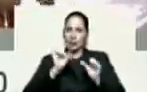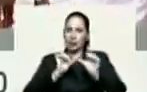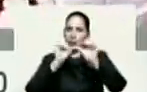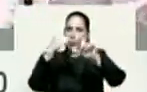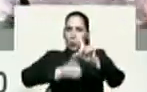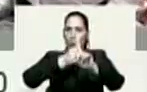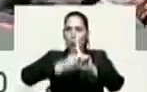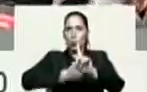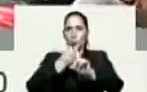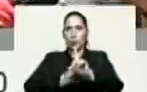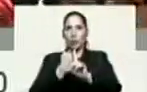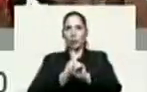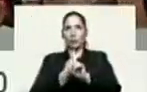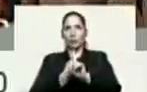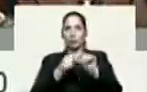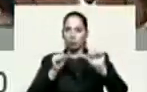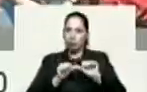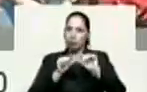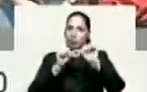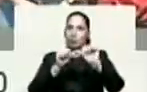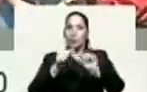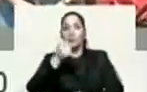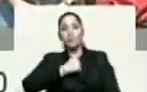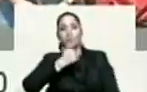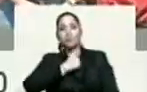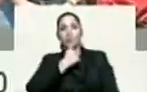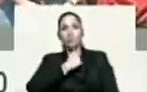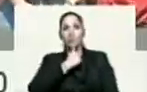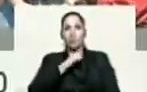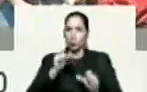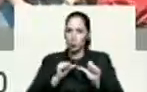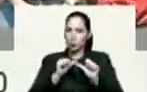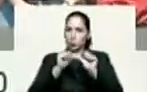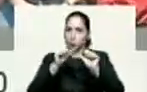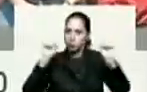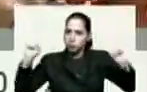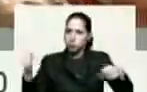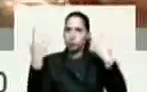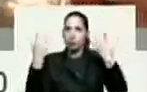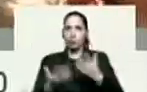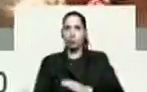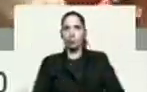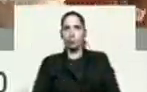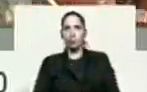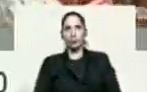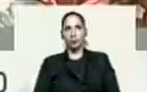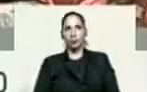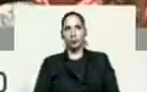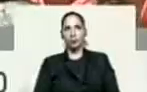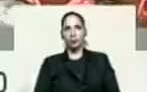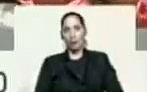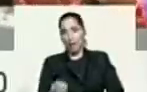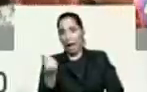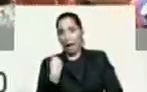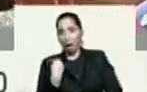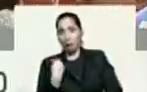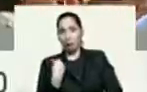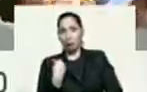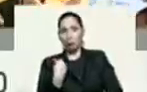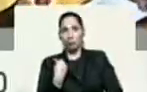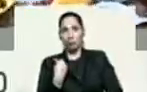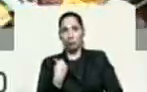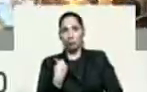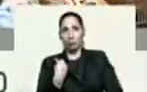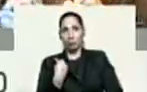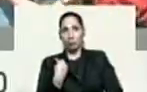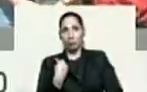luchando, para seguir resistiendo y para seguir venciendo. Ayer nada más, anteayer